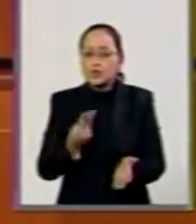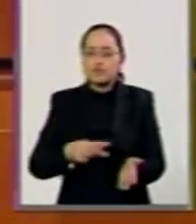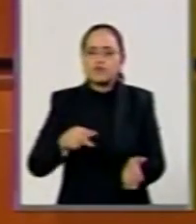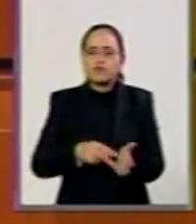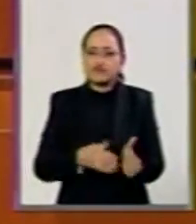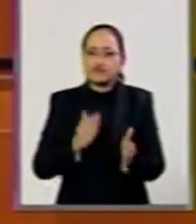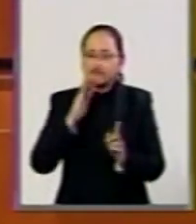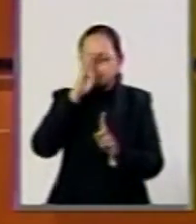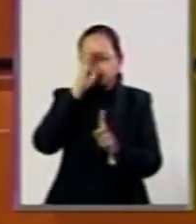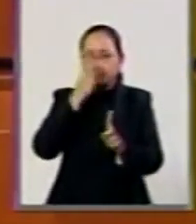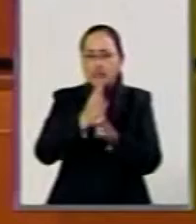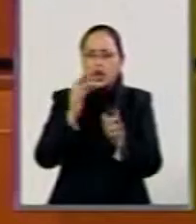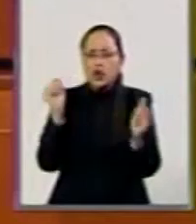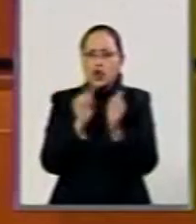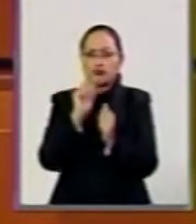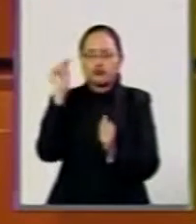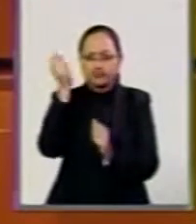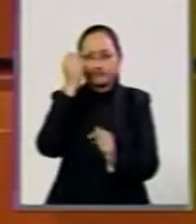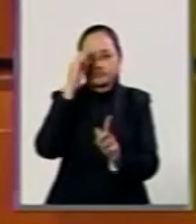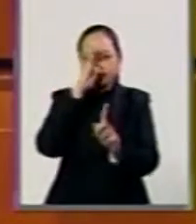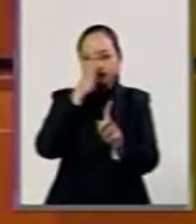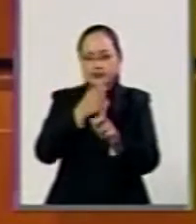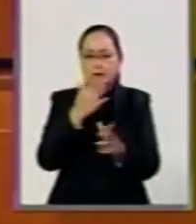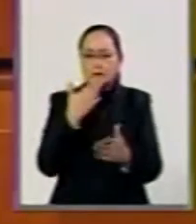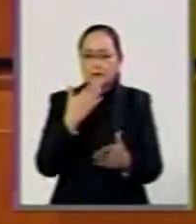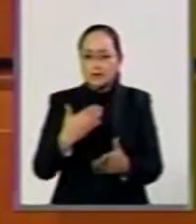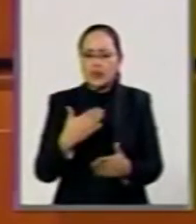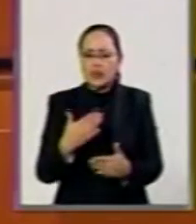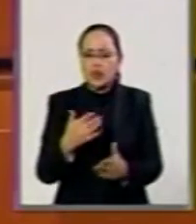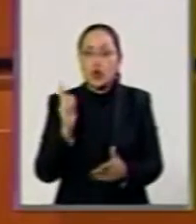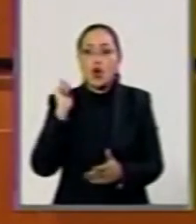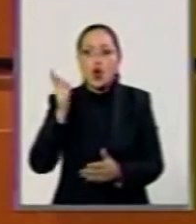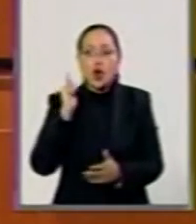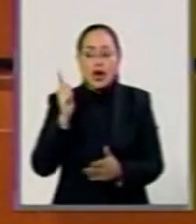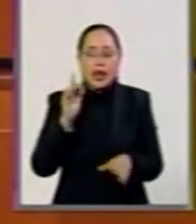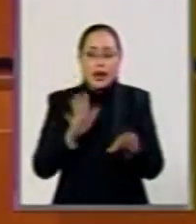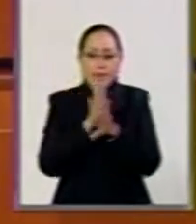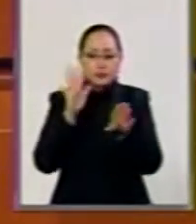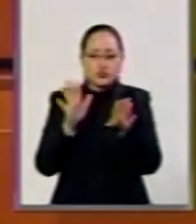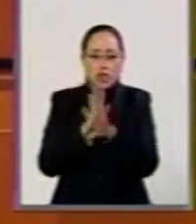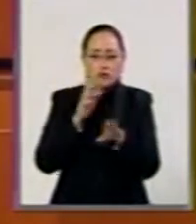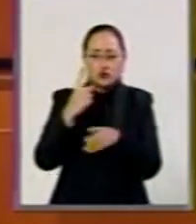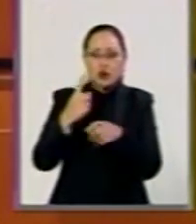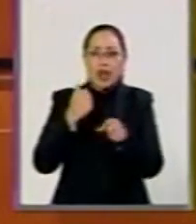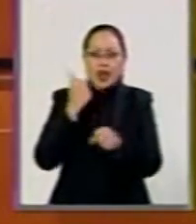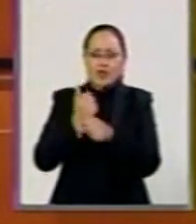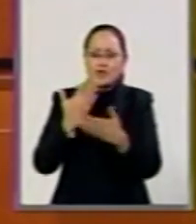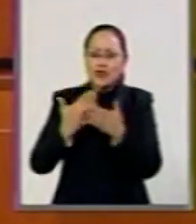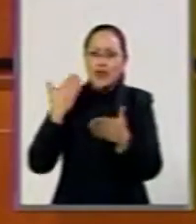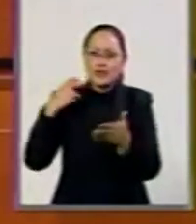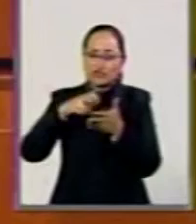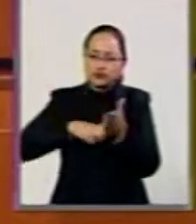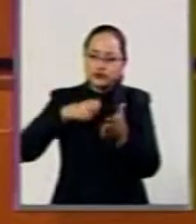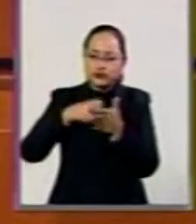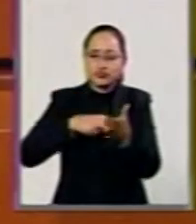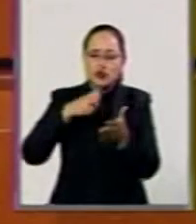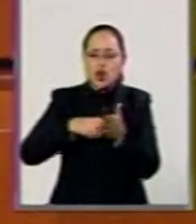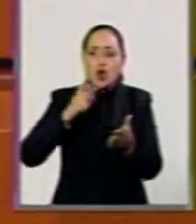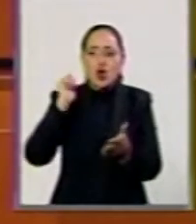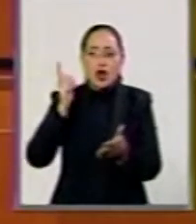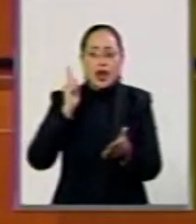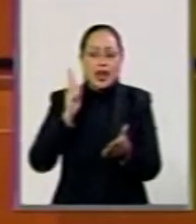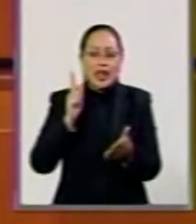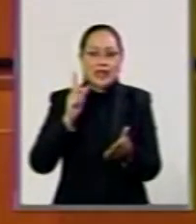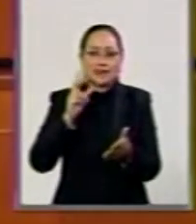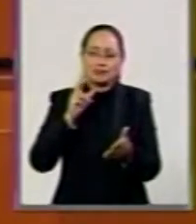ruta tecnológica correcta y que ojalá con las modificaciones que hicieron el año pasado no vulnere ningún